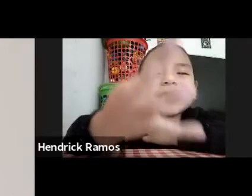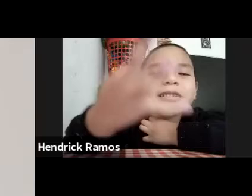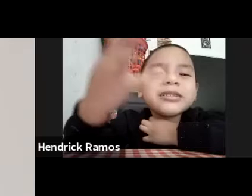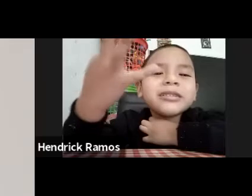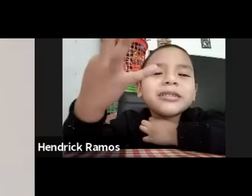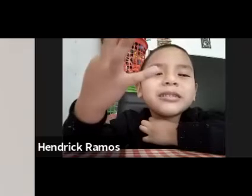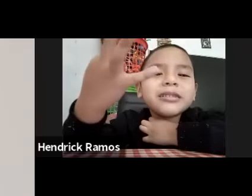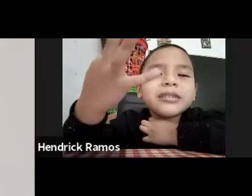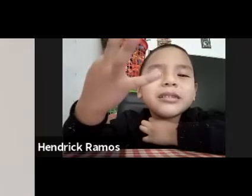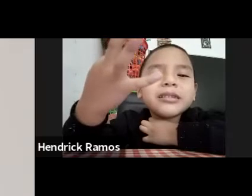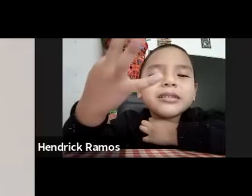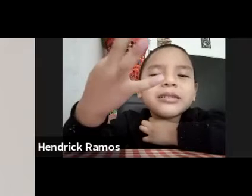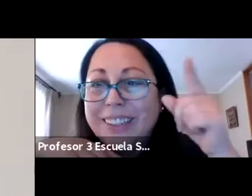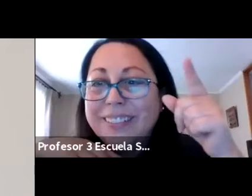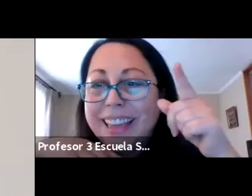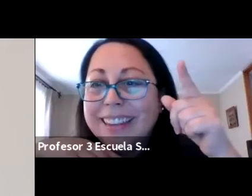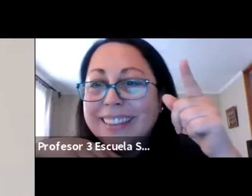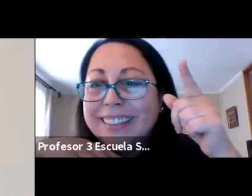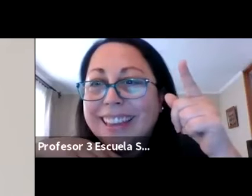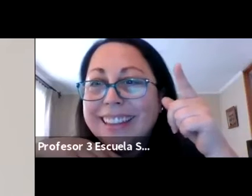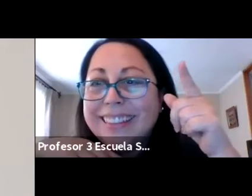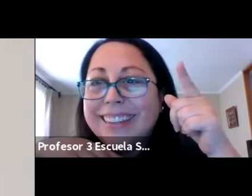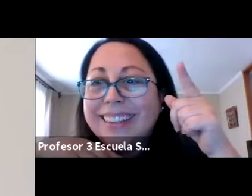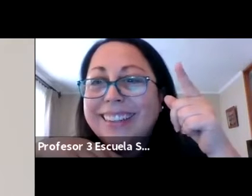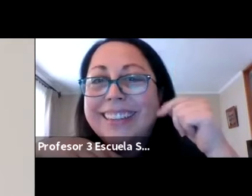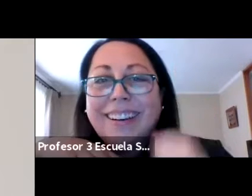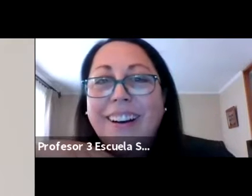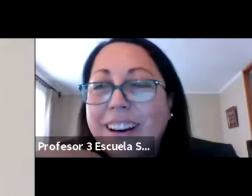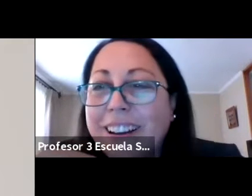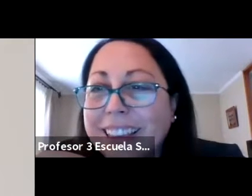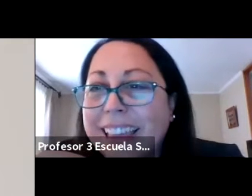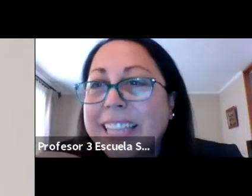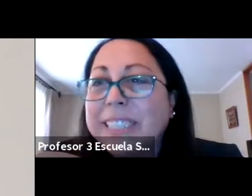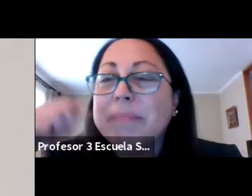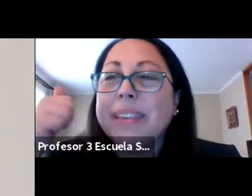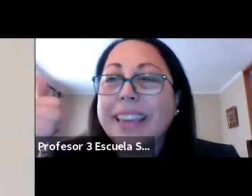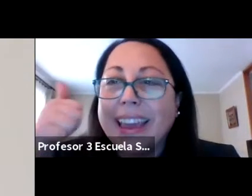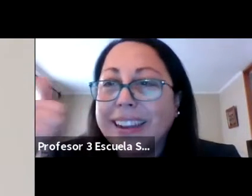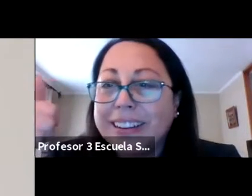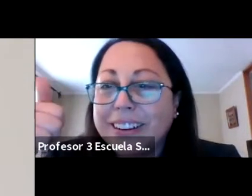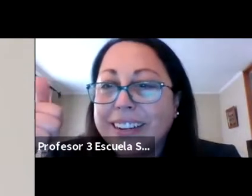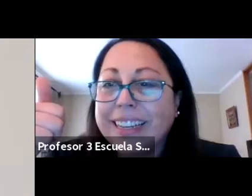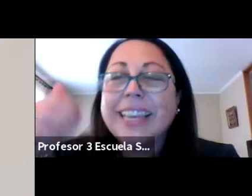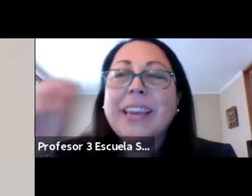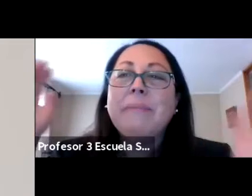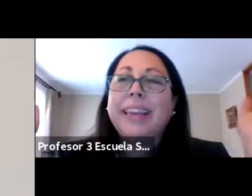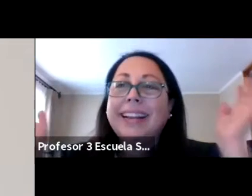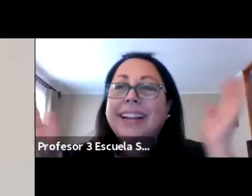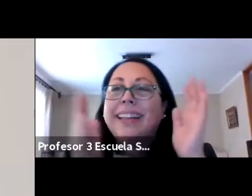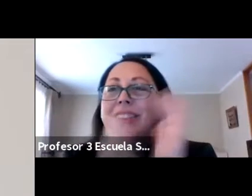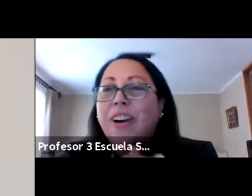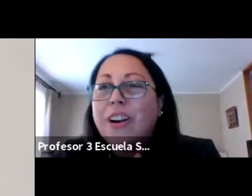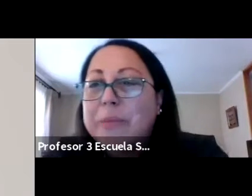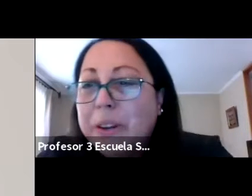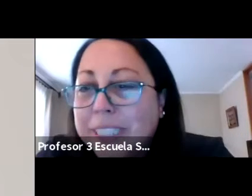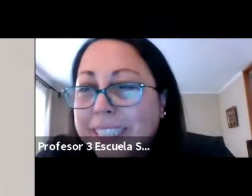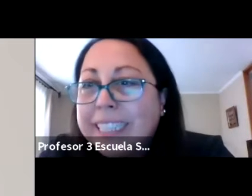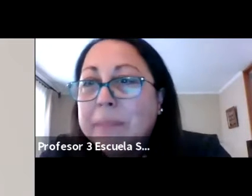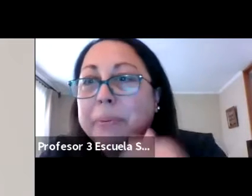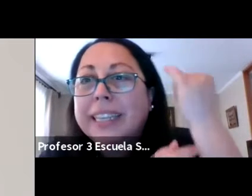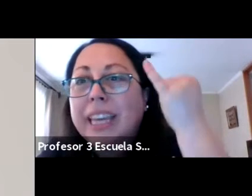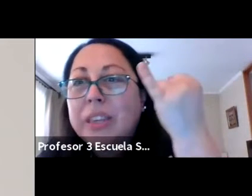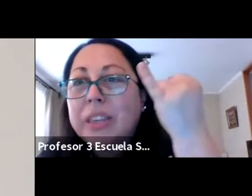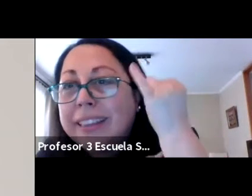Miércoles. ¡Eso, bien, Hendrik! Sí. ¡Hoy es miércoles! ¡Me encantó cómo